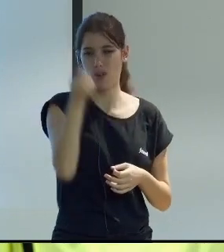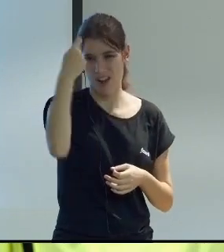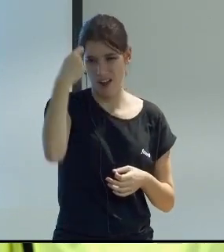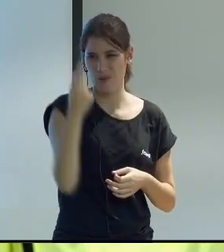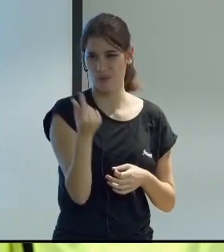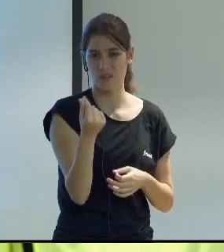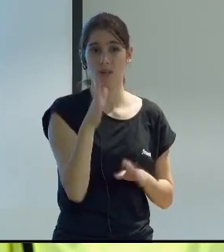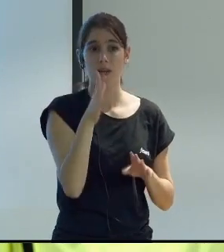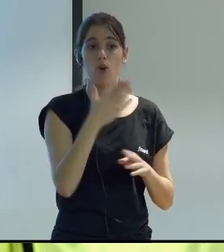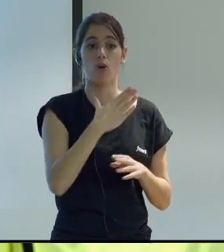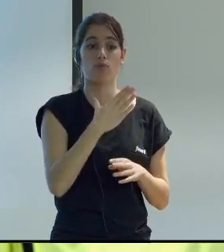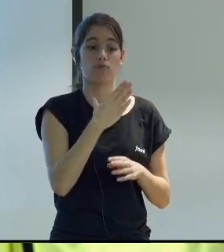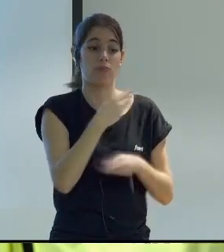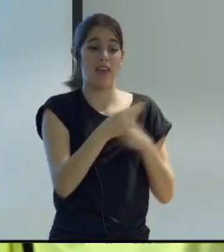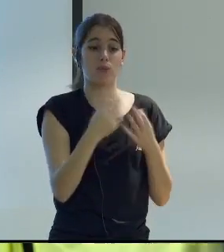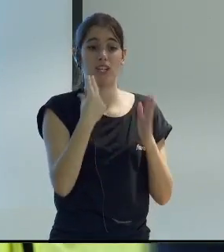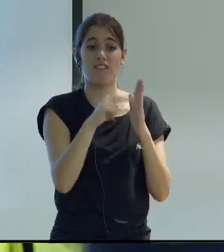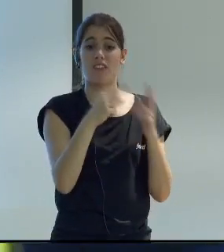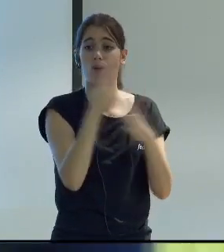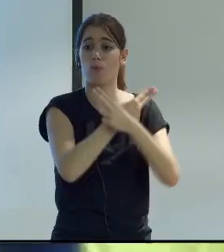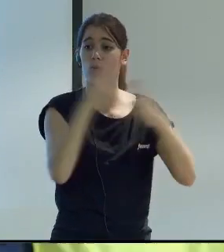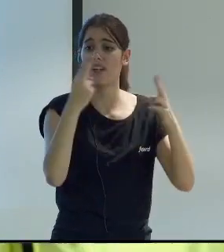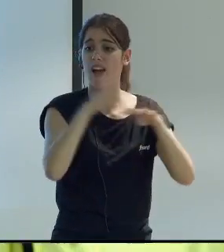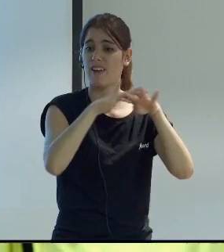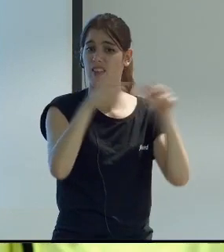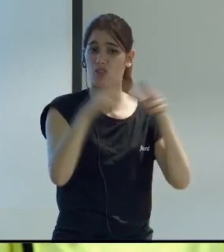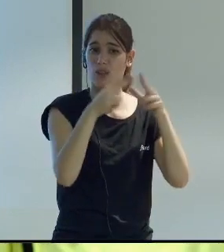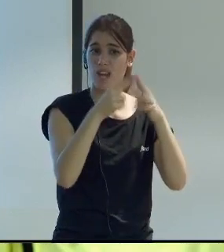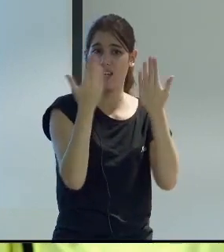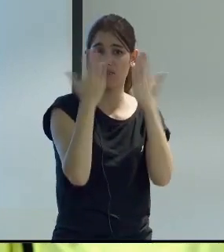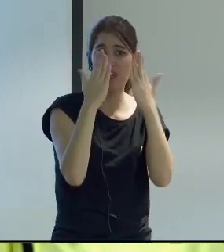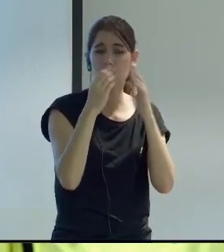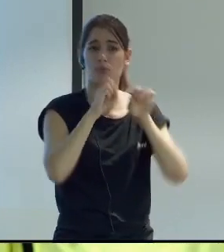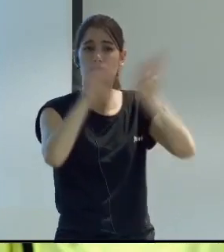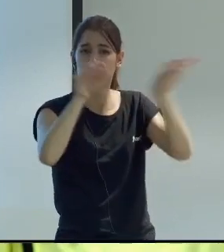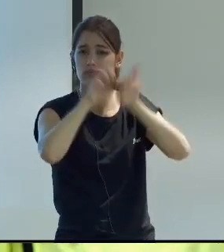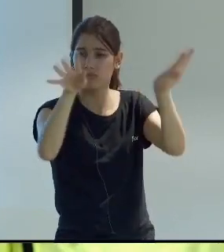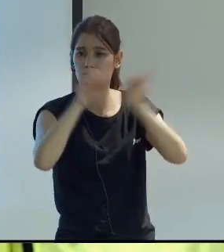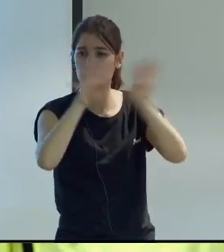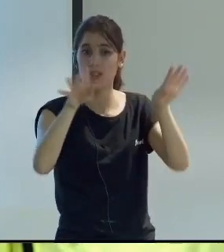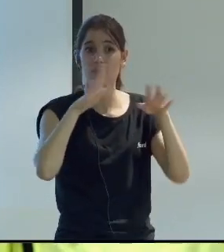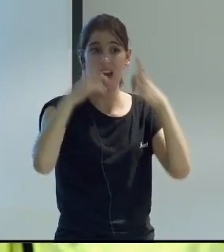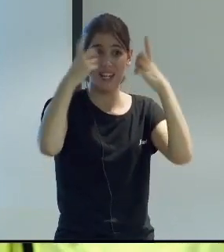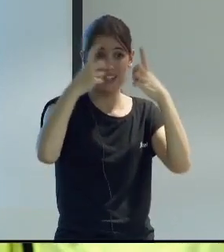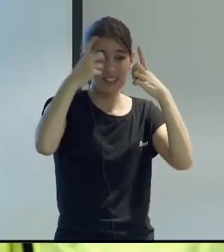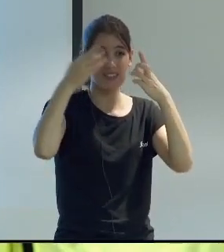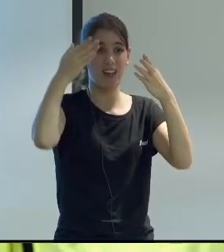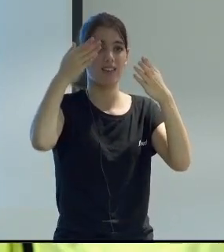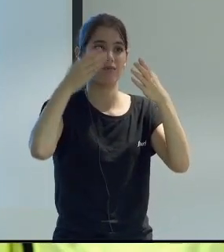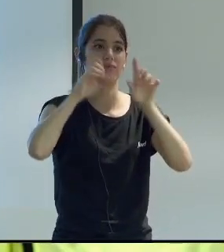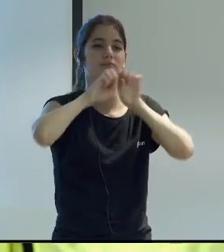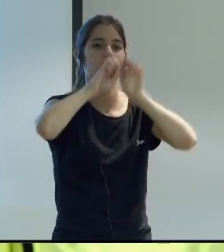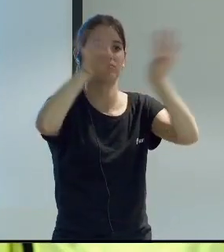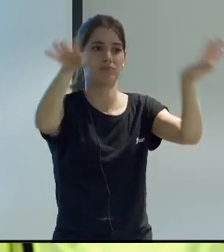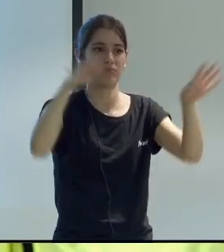es publicar vídeos cortos y, bueno, es difícil hacer llegar estas